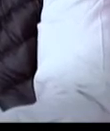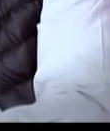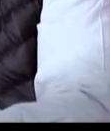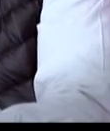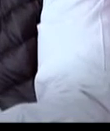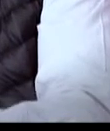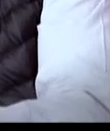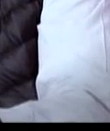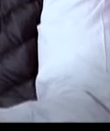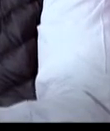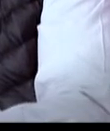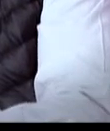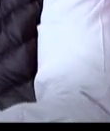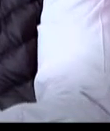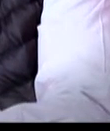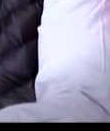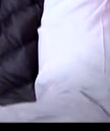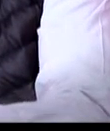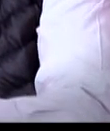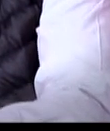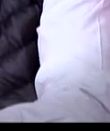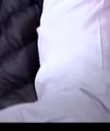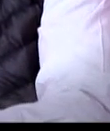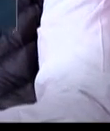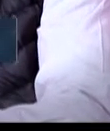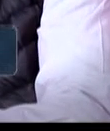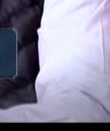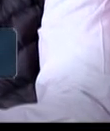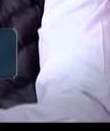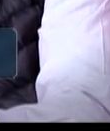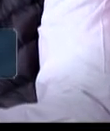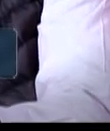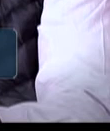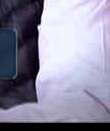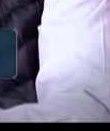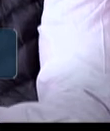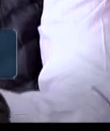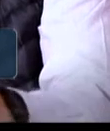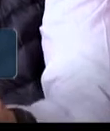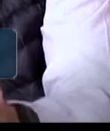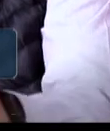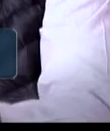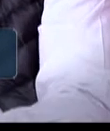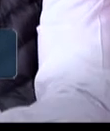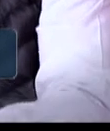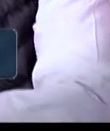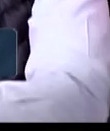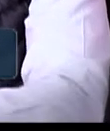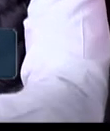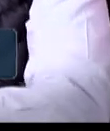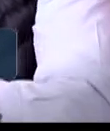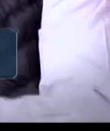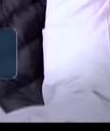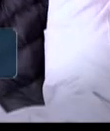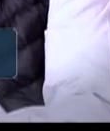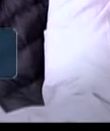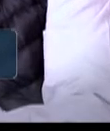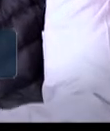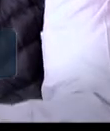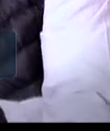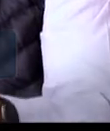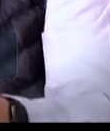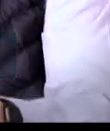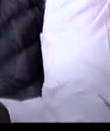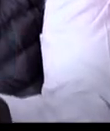de la Facultad de Economía de la UNAM. Estos informes de desarrollo que nosotros entregamos, ya sea a los legisladores, ya sea a gobernadores, ya